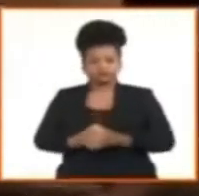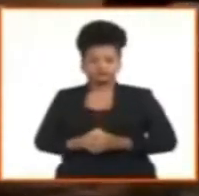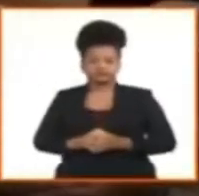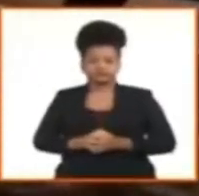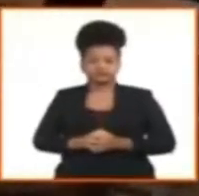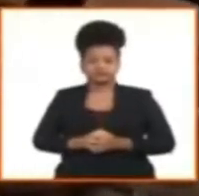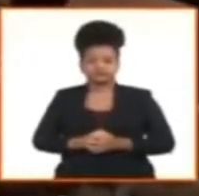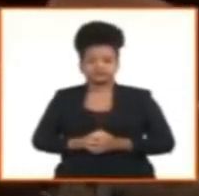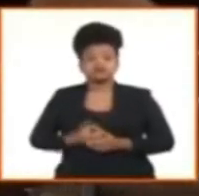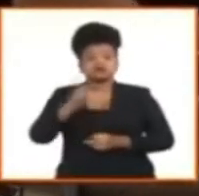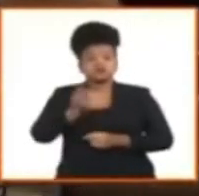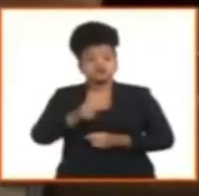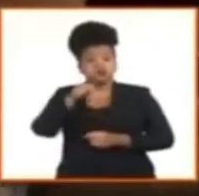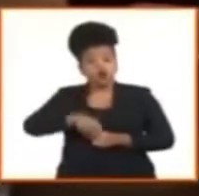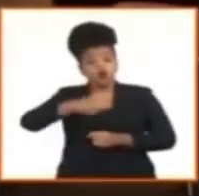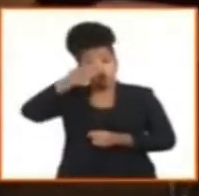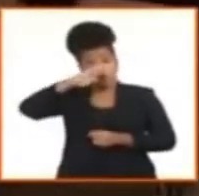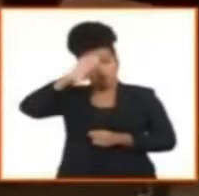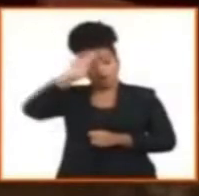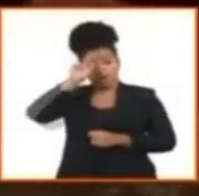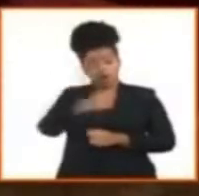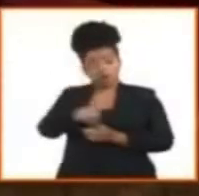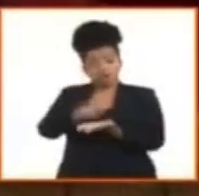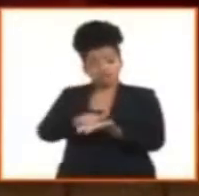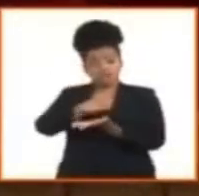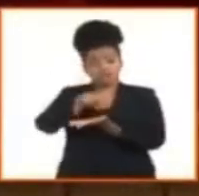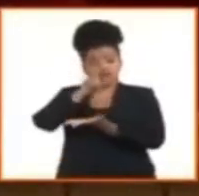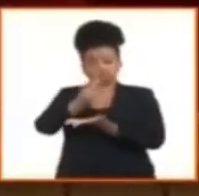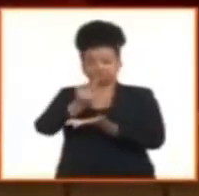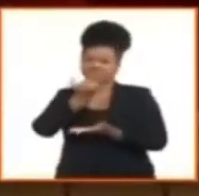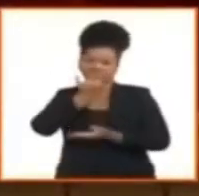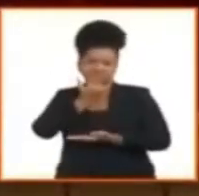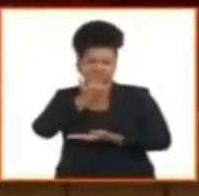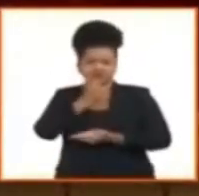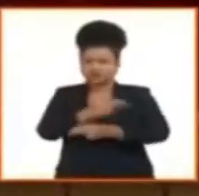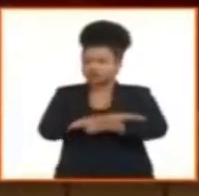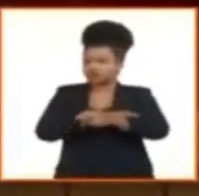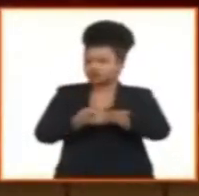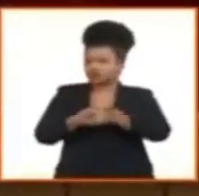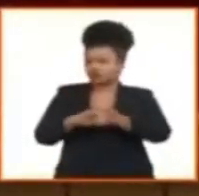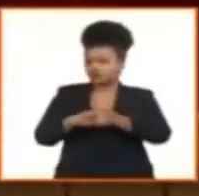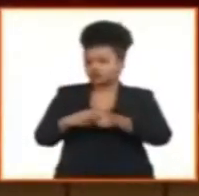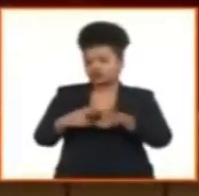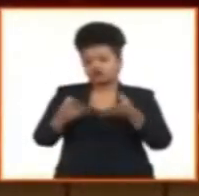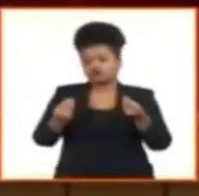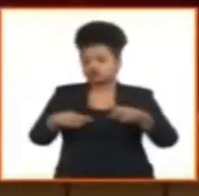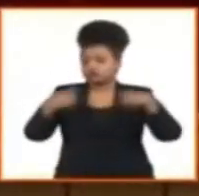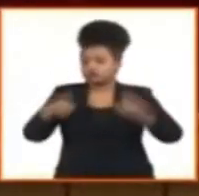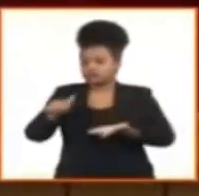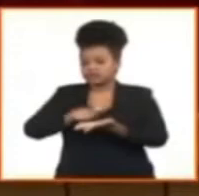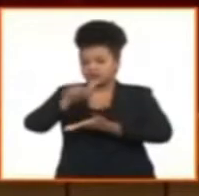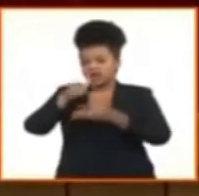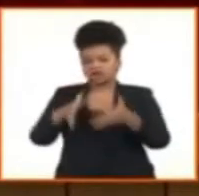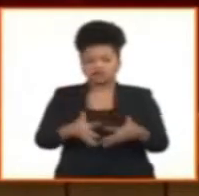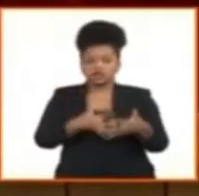eso que hoy el emigrante cubano enfrenta el estímulo histórico y permanente a la migración hacia Estados Unidos, la negativa de